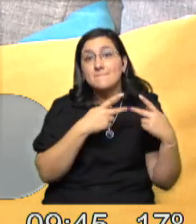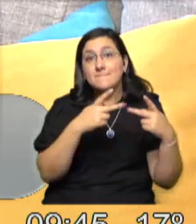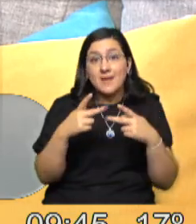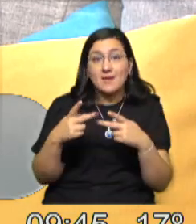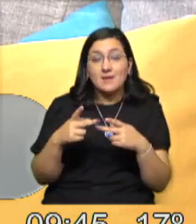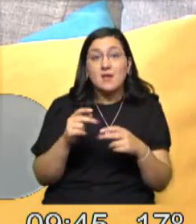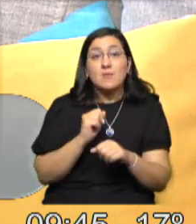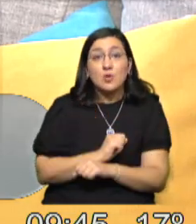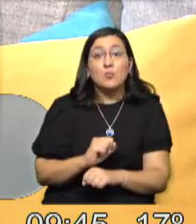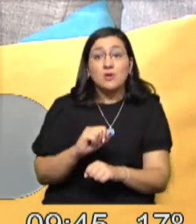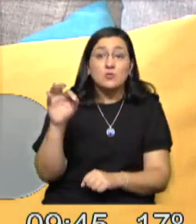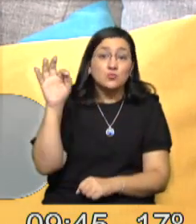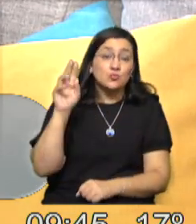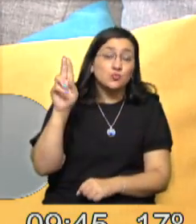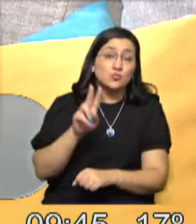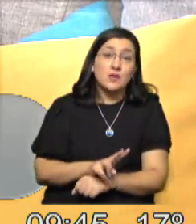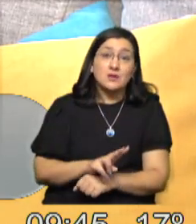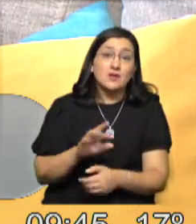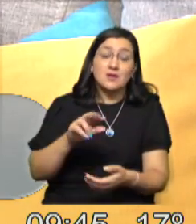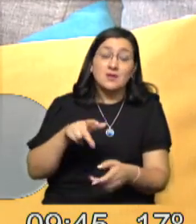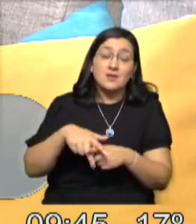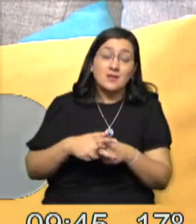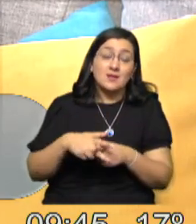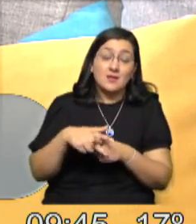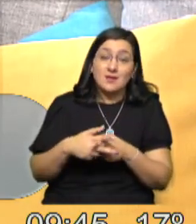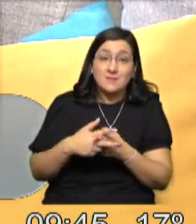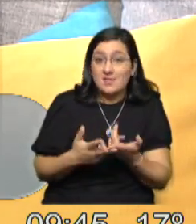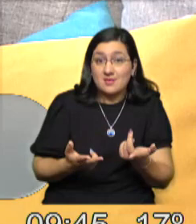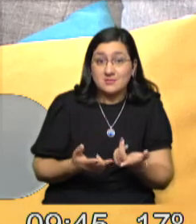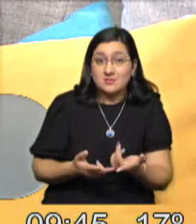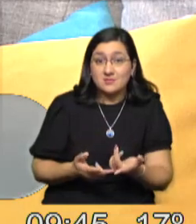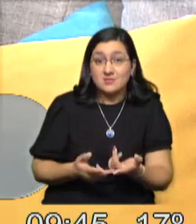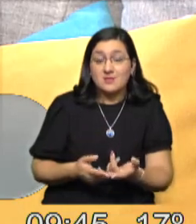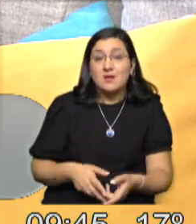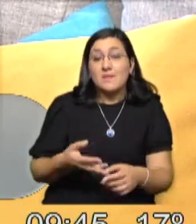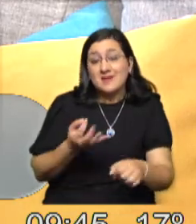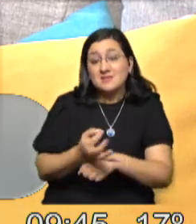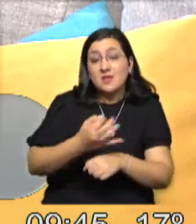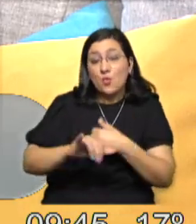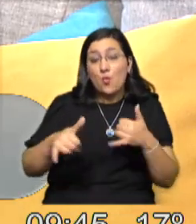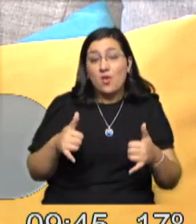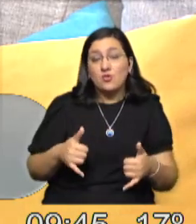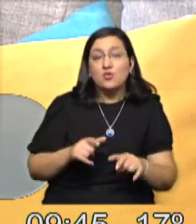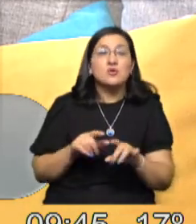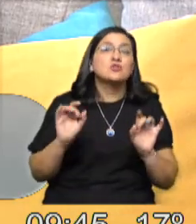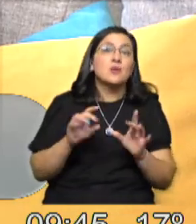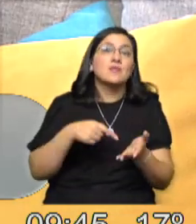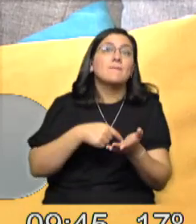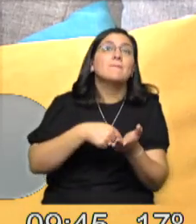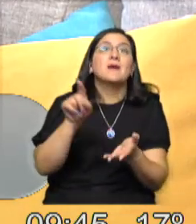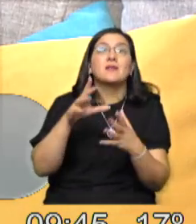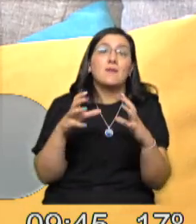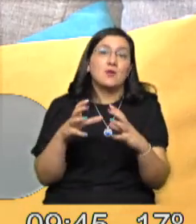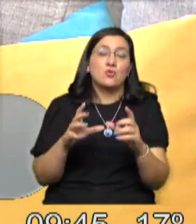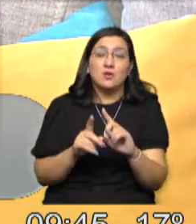internet, que se puede trabajar en un montón de empresas, o sea, darle realmente algo que les sirva para la vida, formar un jugador, no solamente, bueno, que patee la pelota y ya está, formar la